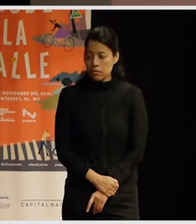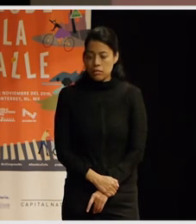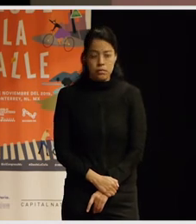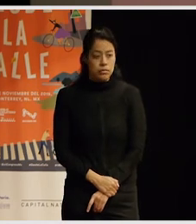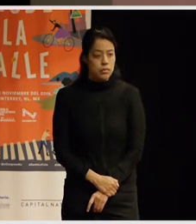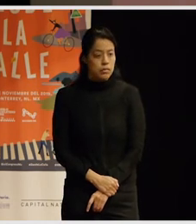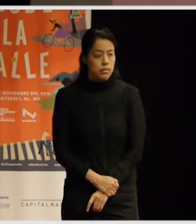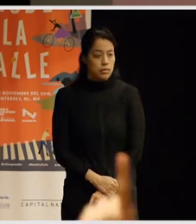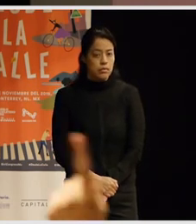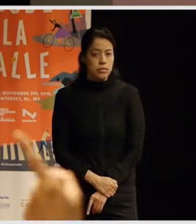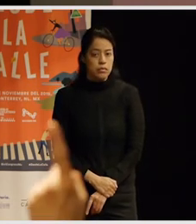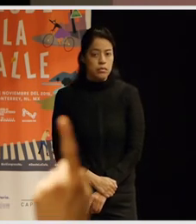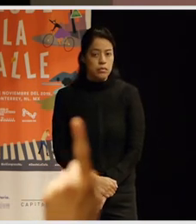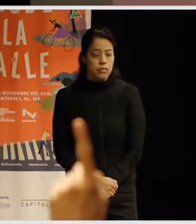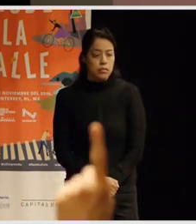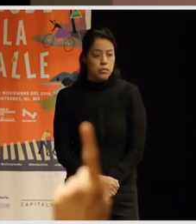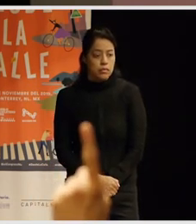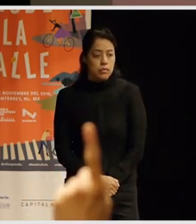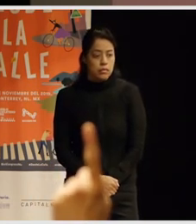muy bien pregunta